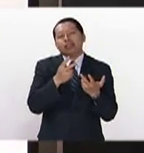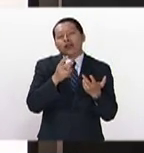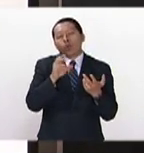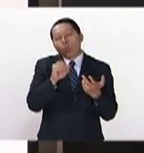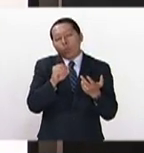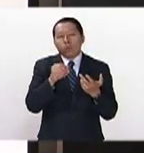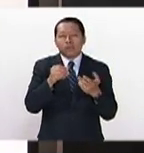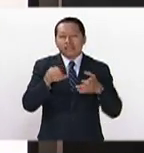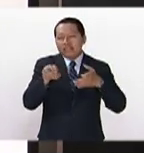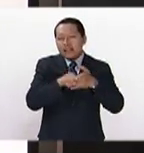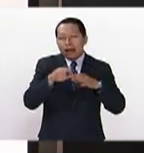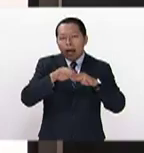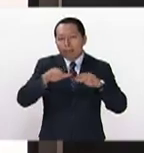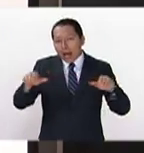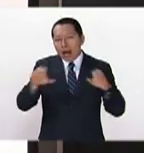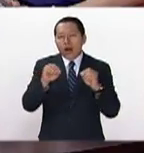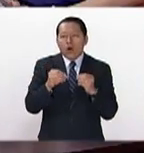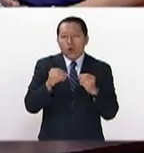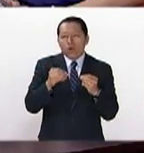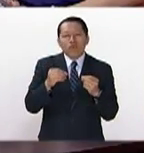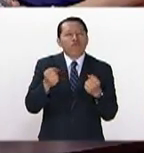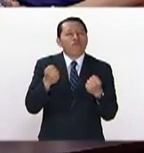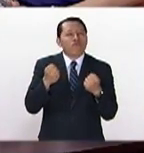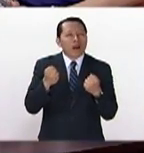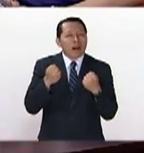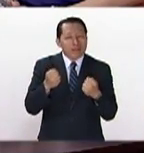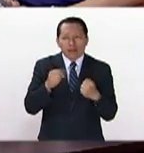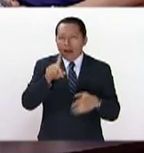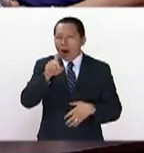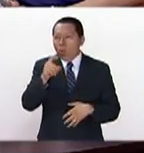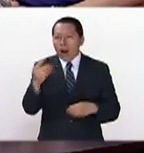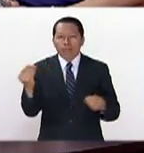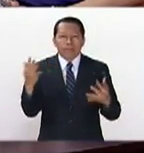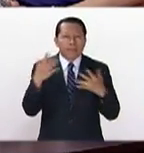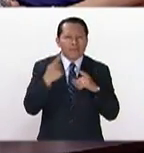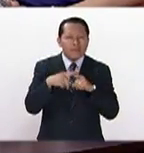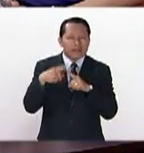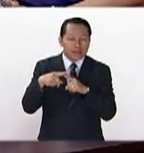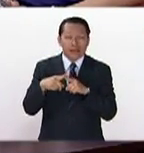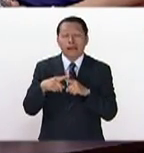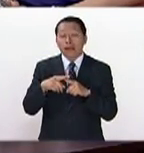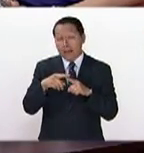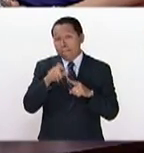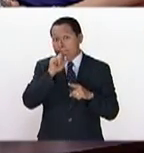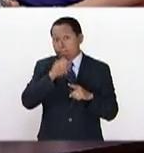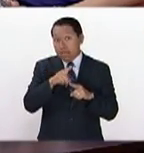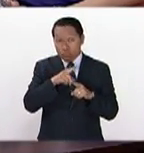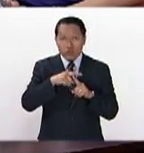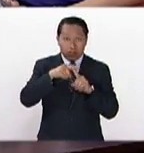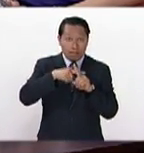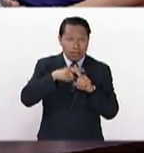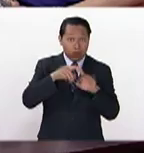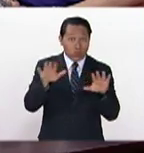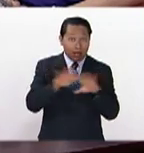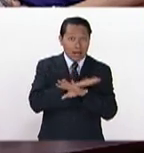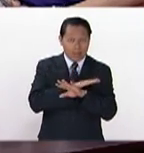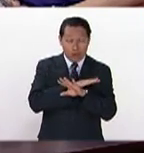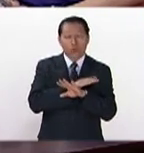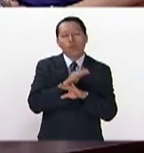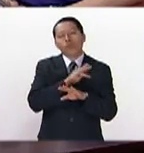más cálidas o áreas muy húmedas, por el cambio de temperatura podemos tener una incidencia de